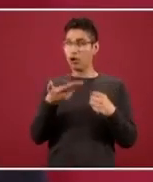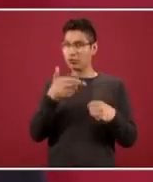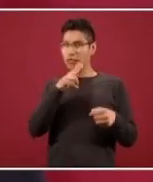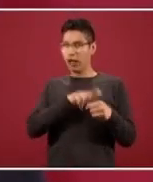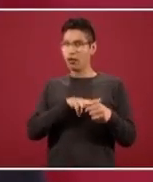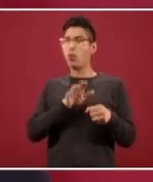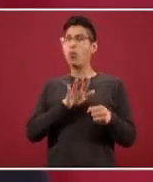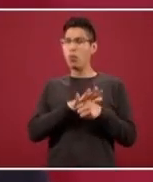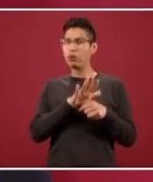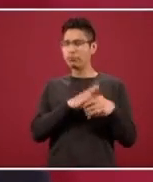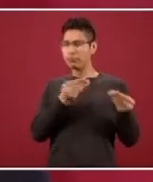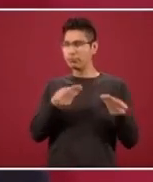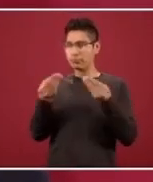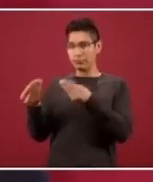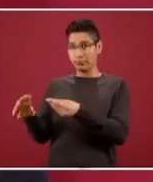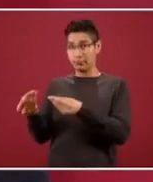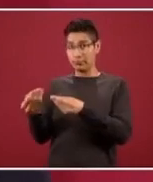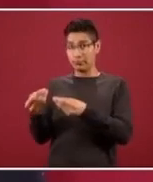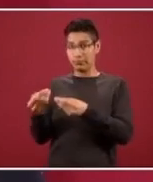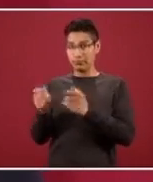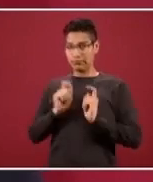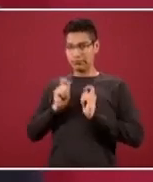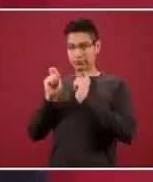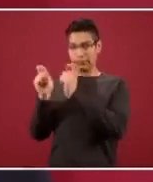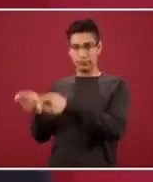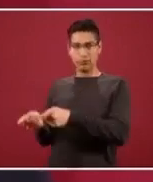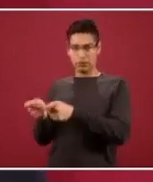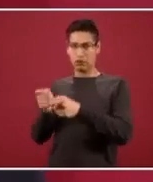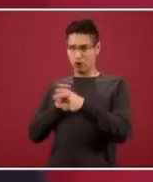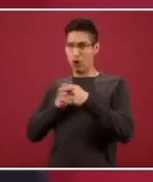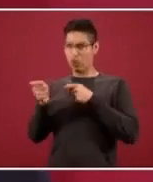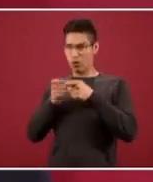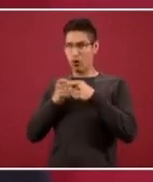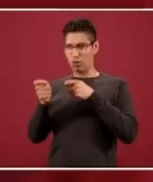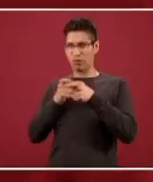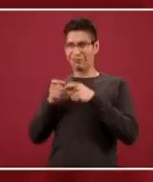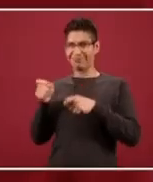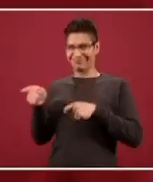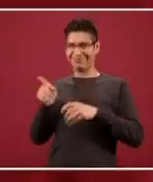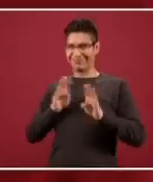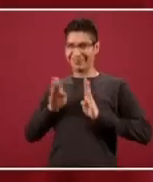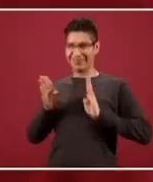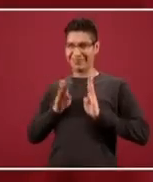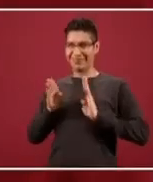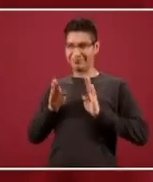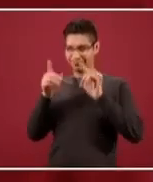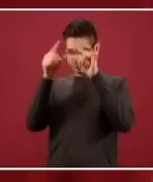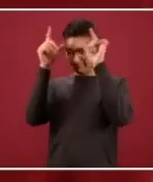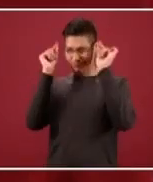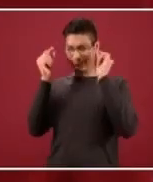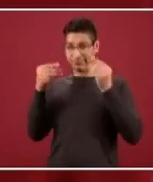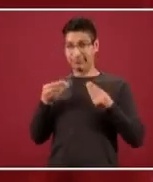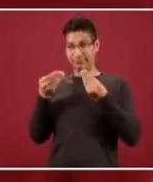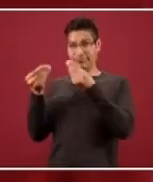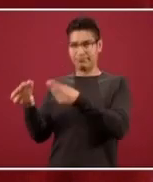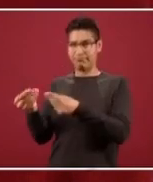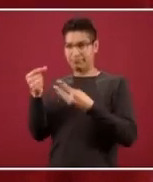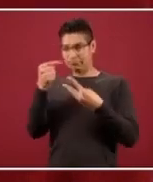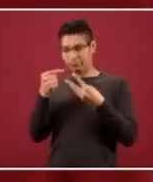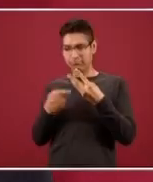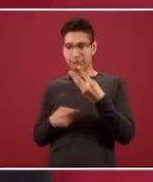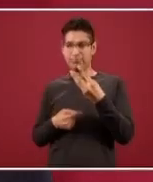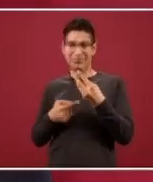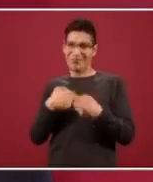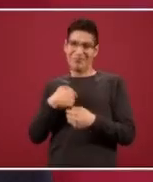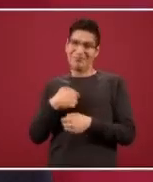hospitales para que estén en control de las Fuerzas Armadas. Lo más seguro es que esos 10